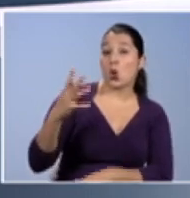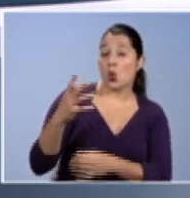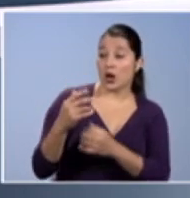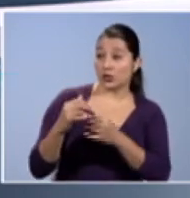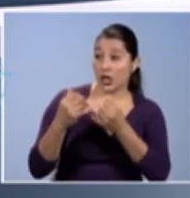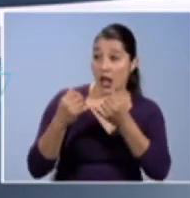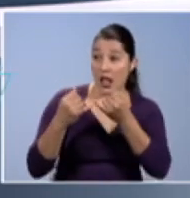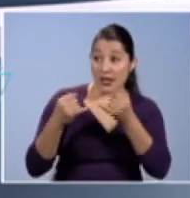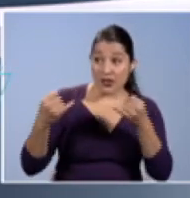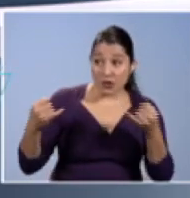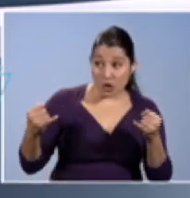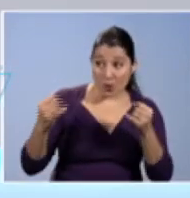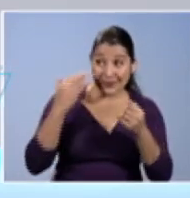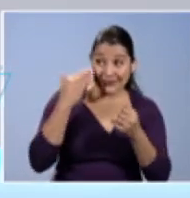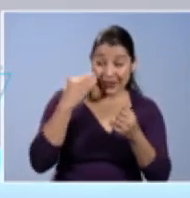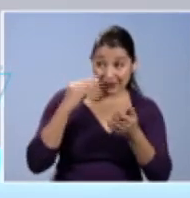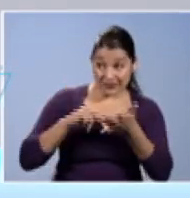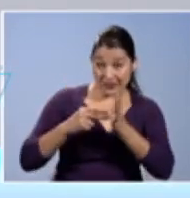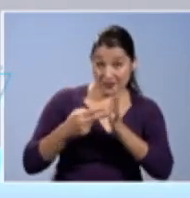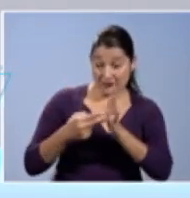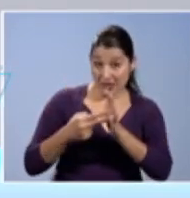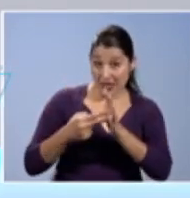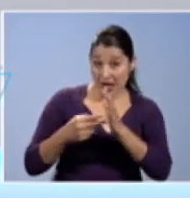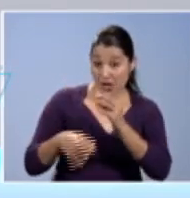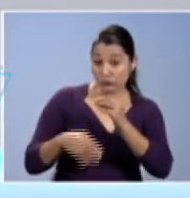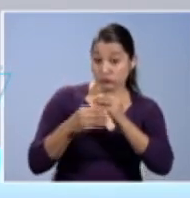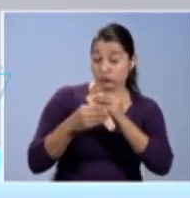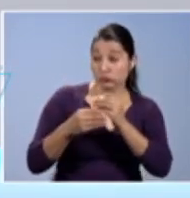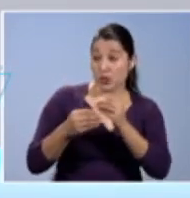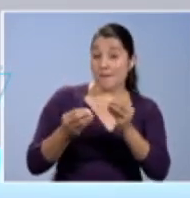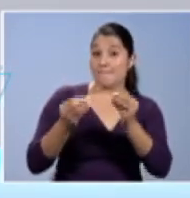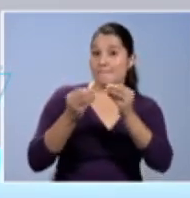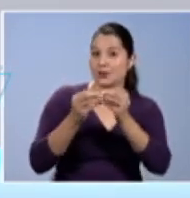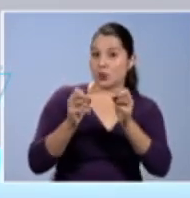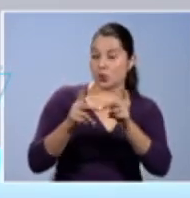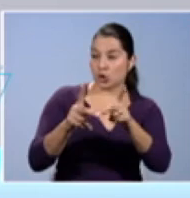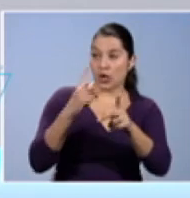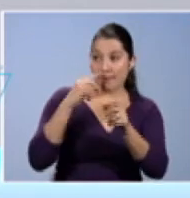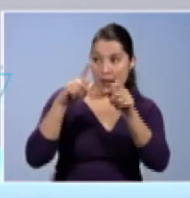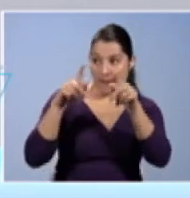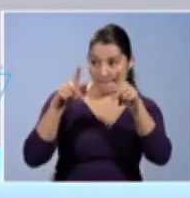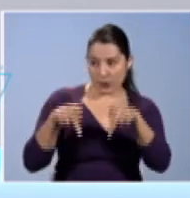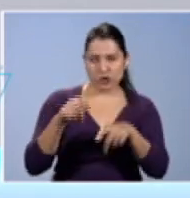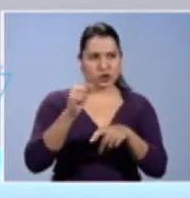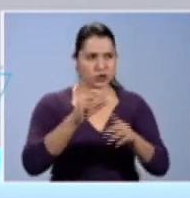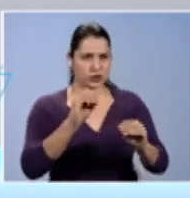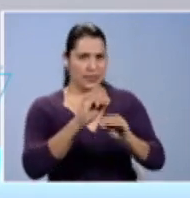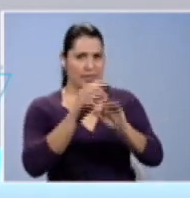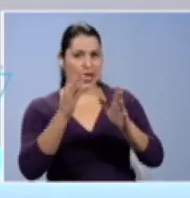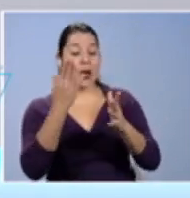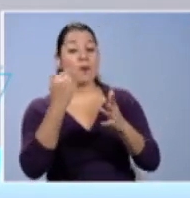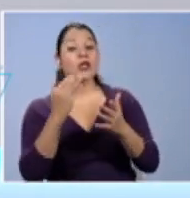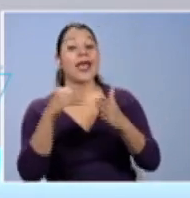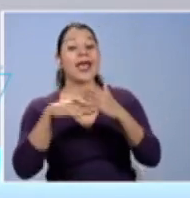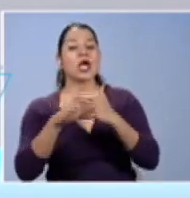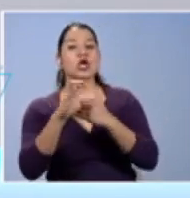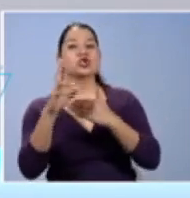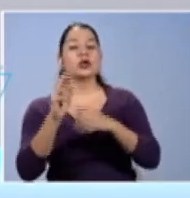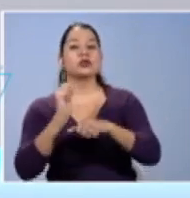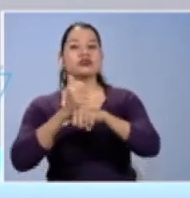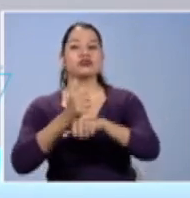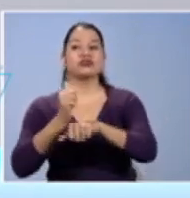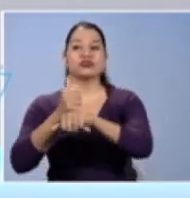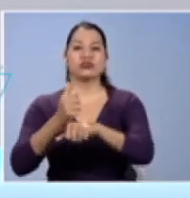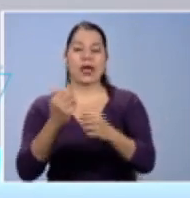a la contratación de las personas? Sí, claro que sí, porque al país han llegado y siguen llegando empresas transnacionales que lo que buscan es precisamente